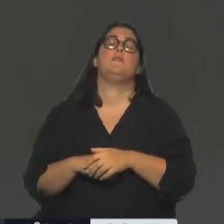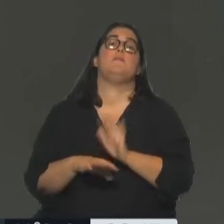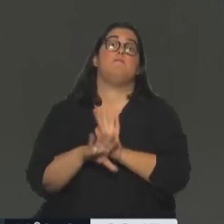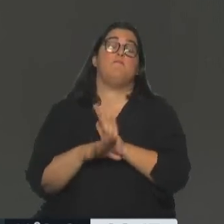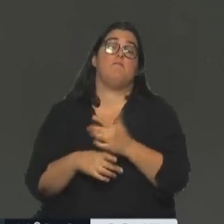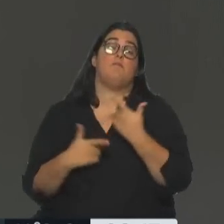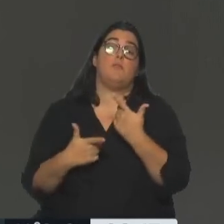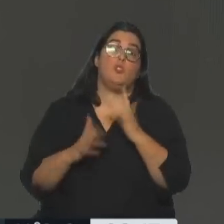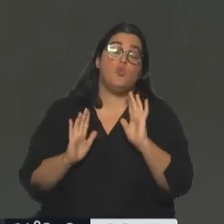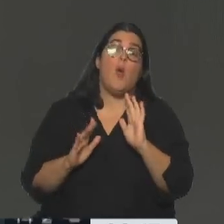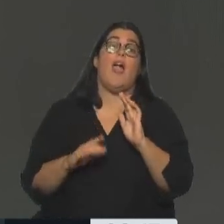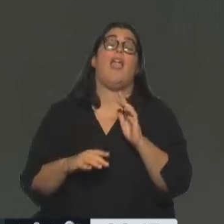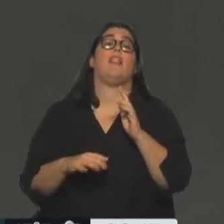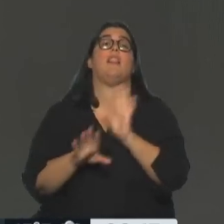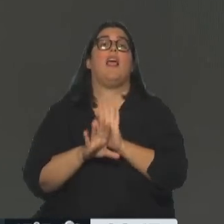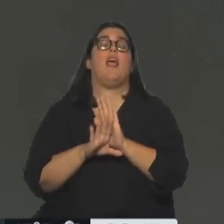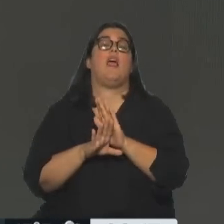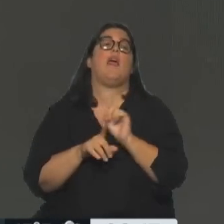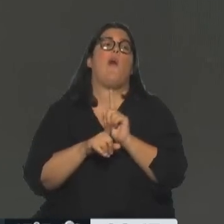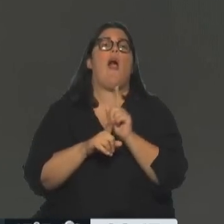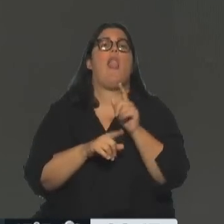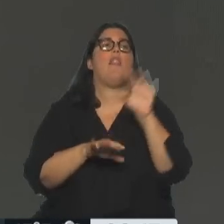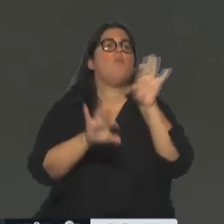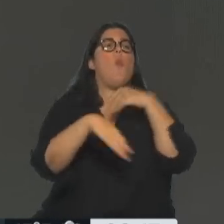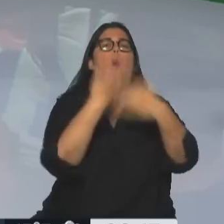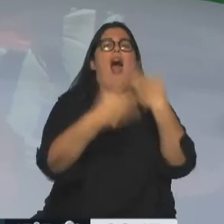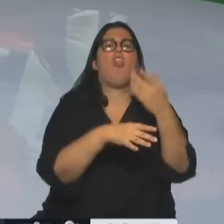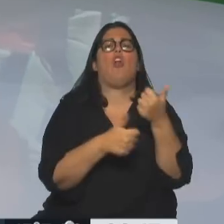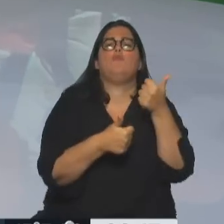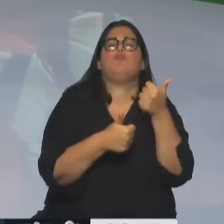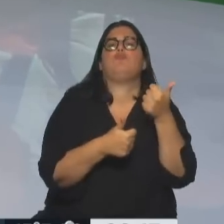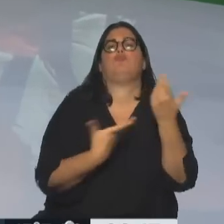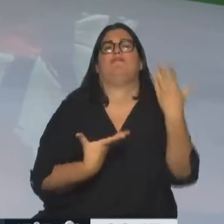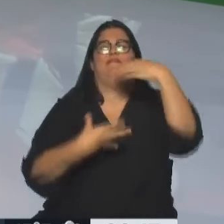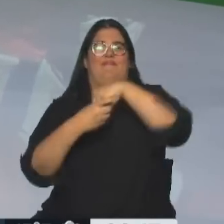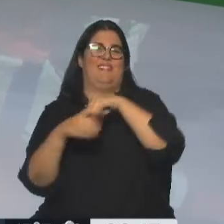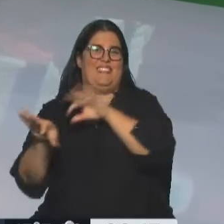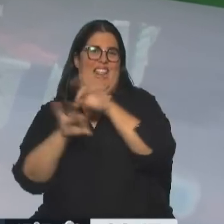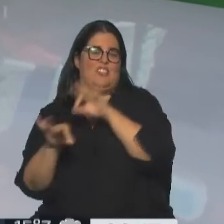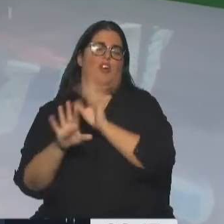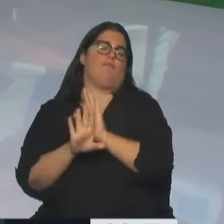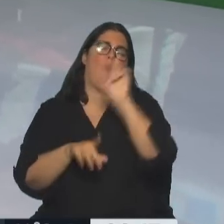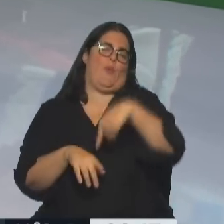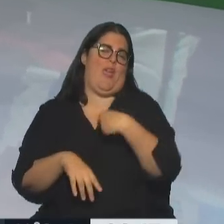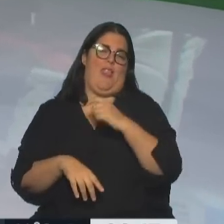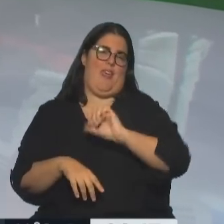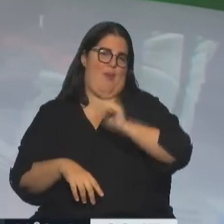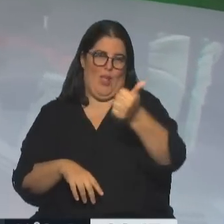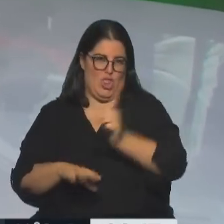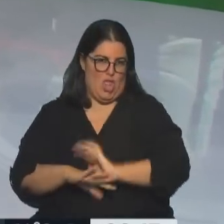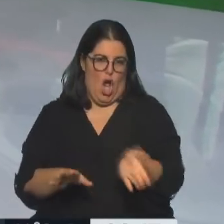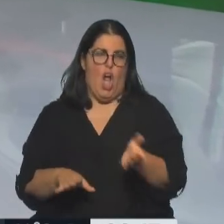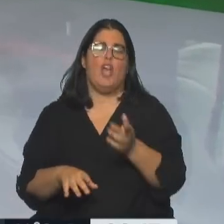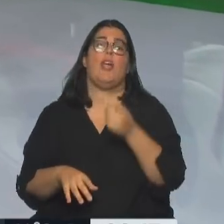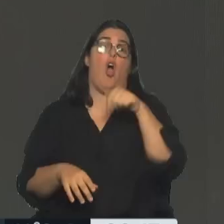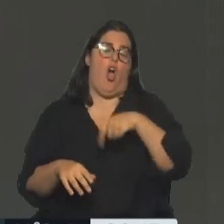élite está al servicio de la celeste y blanca, tienen que suceder cosas como una victoria quizá no tan sufrida como fue en el